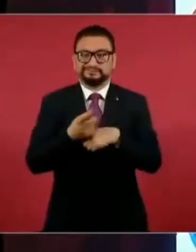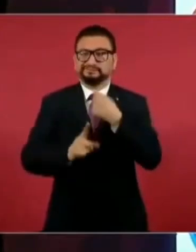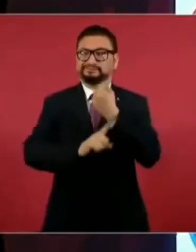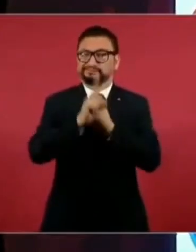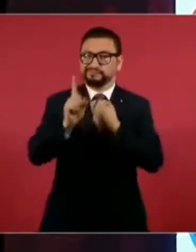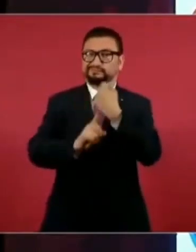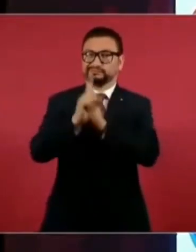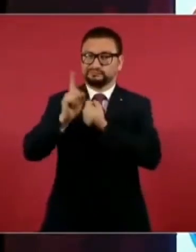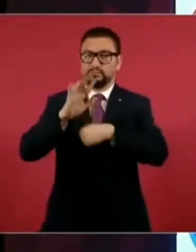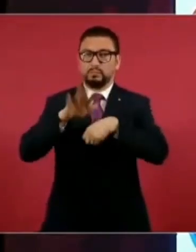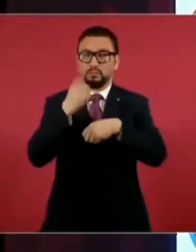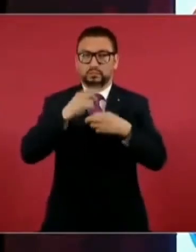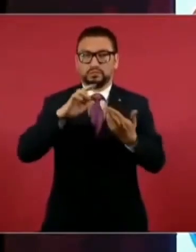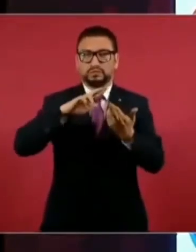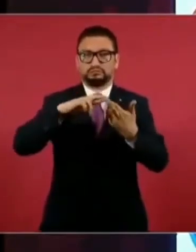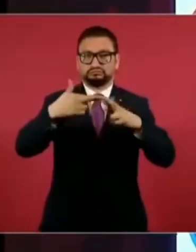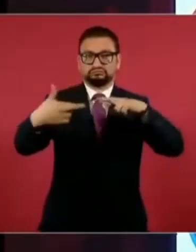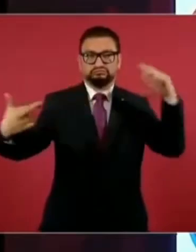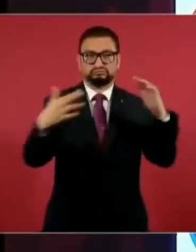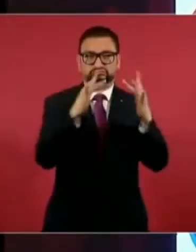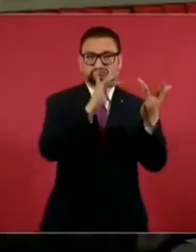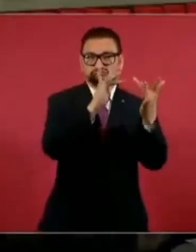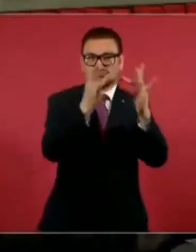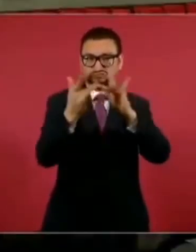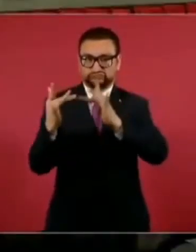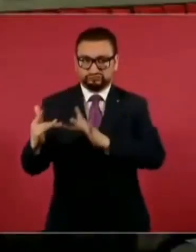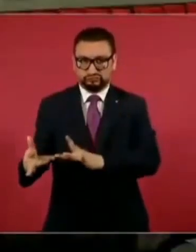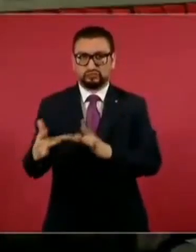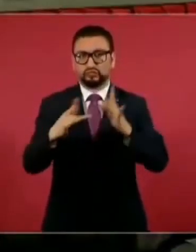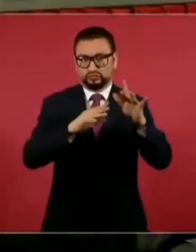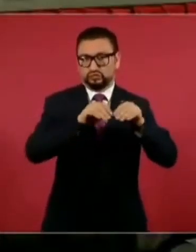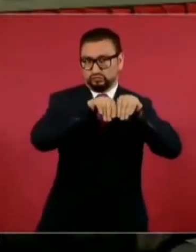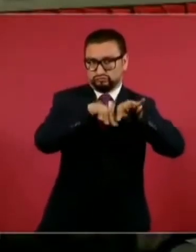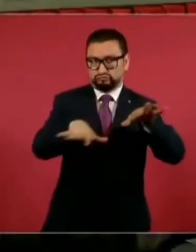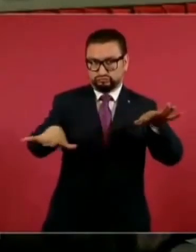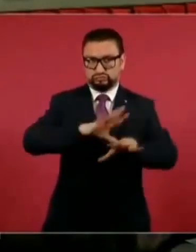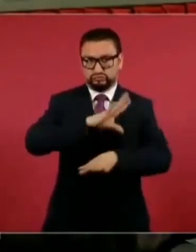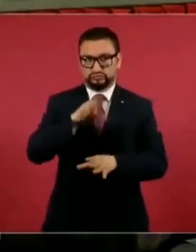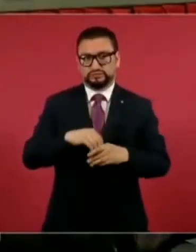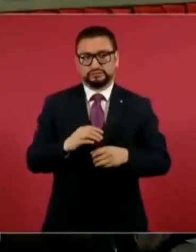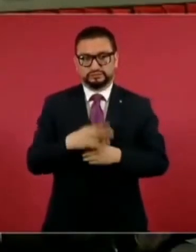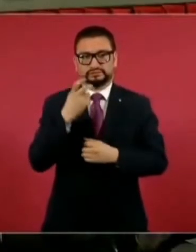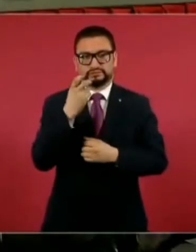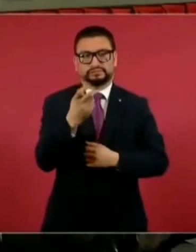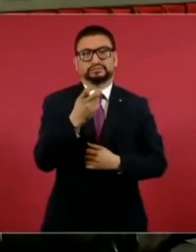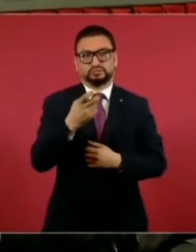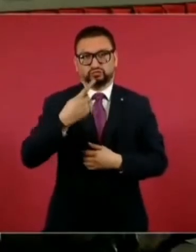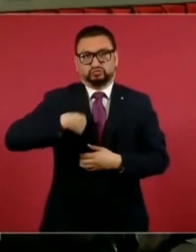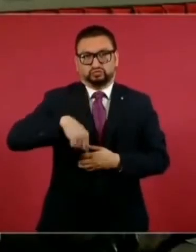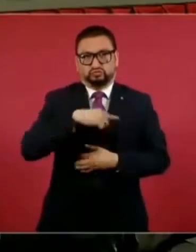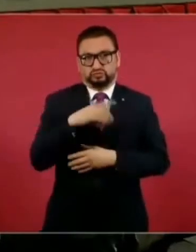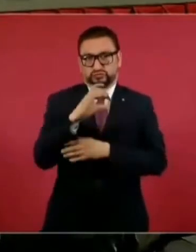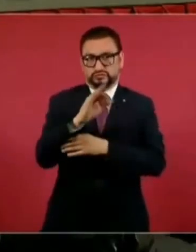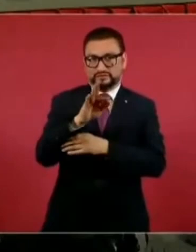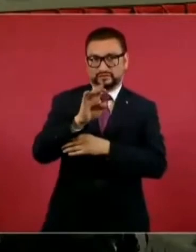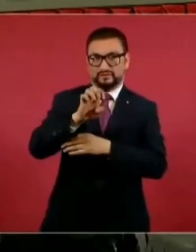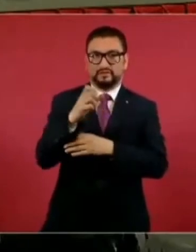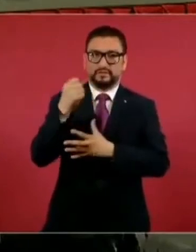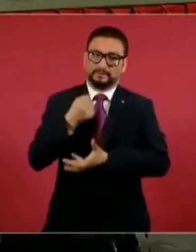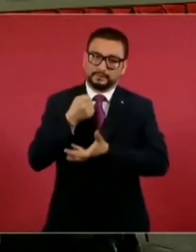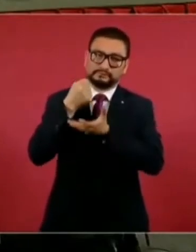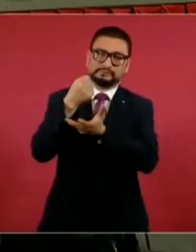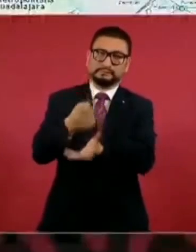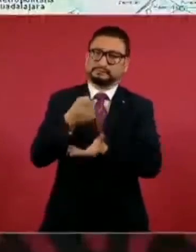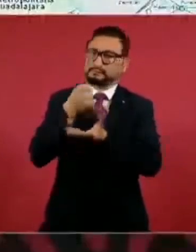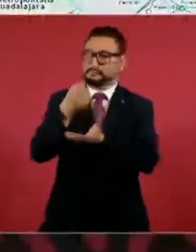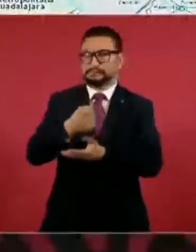problemas en la red de transmisión. Específicamente hablo de la red de transmisión. Eso lo tenemos que cubrir nosotros con inversión. No hay